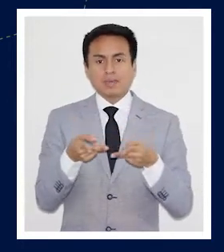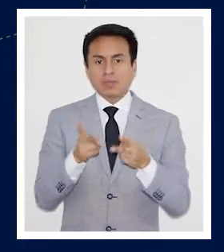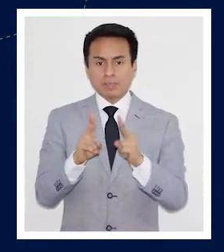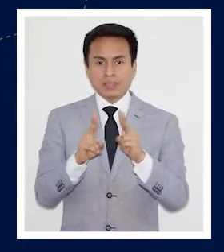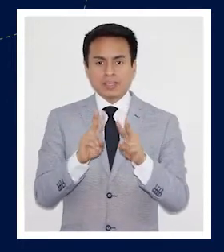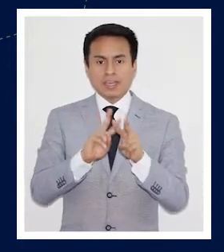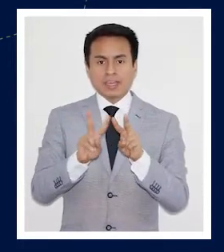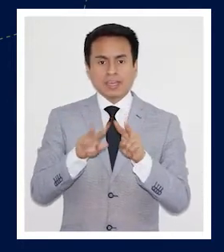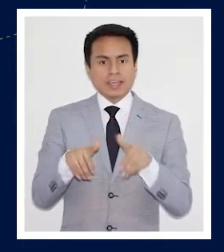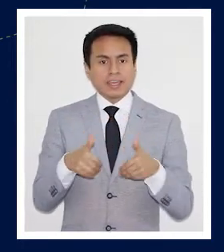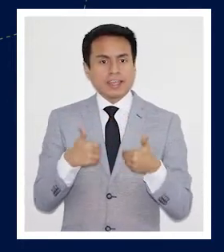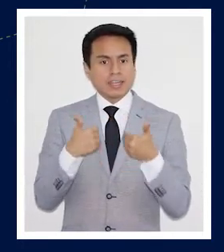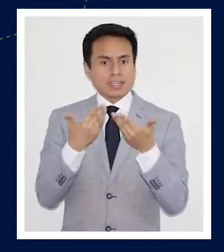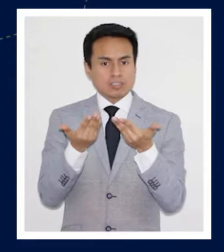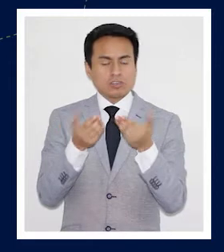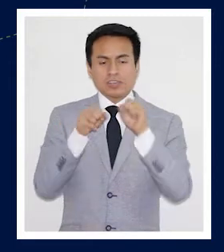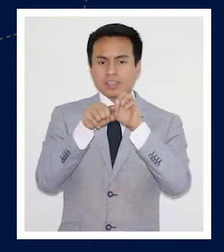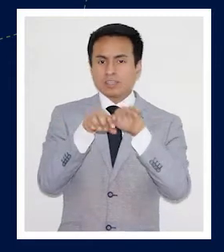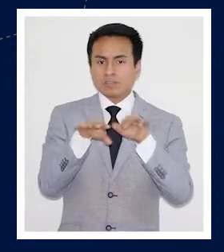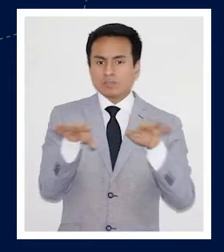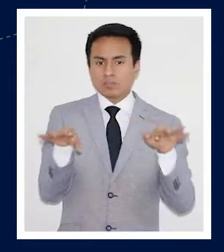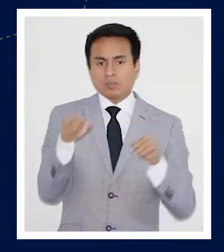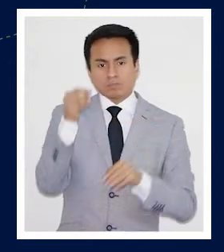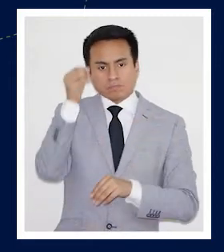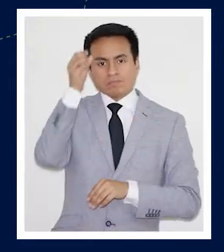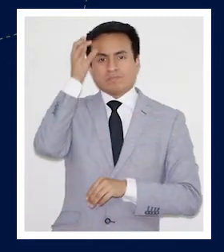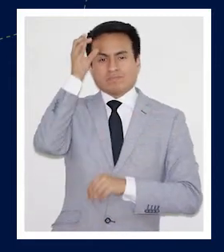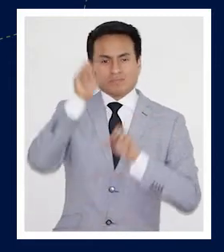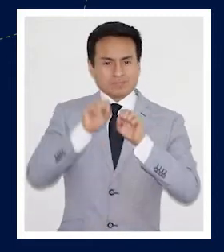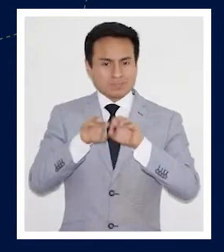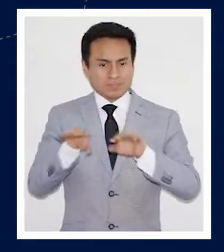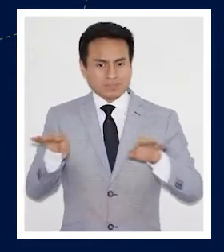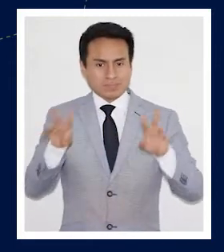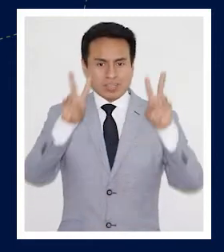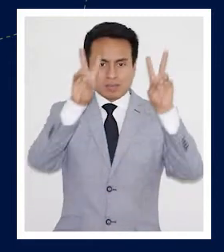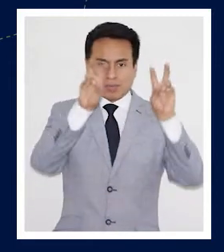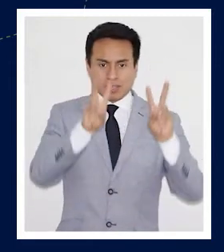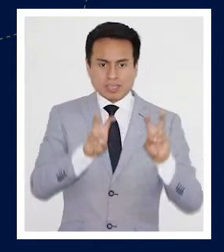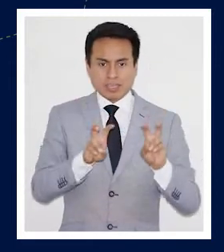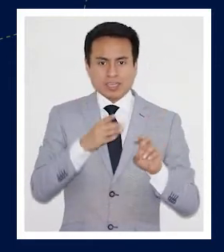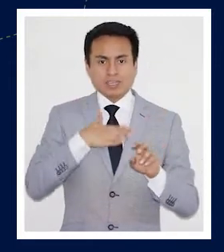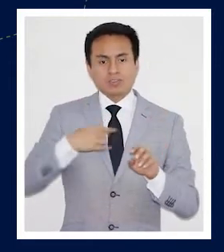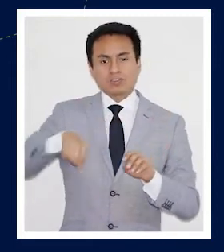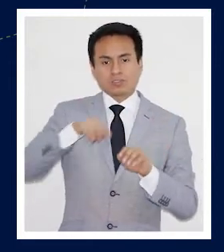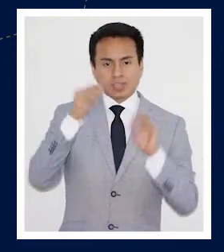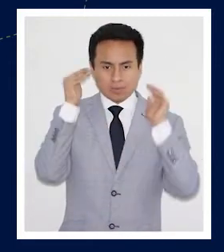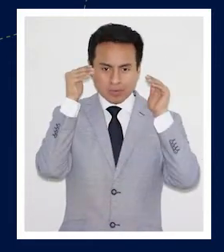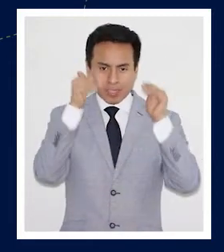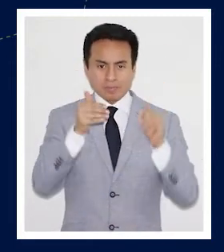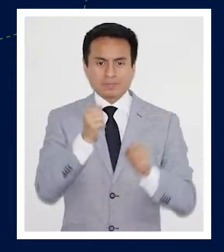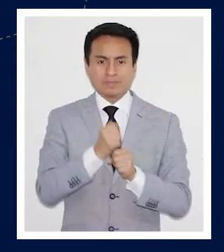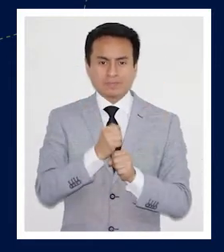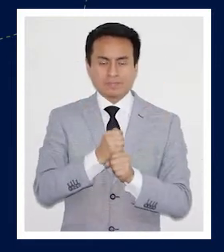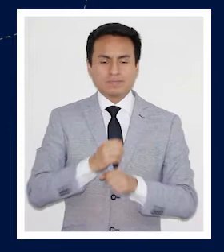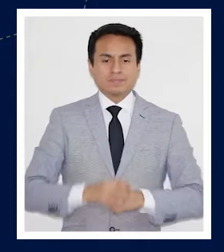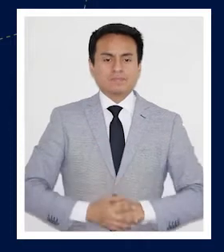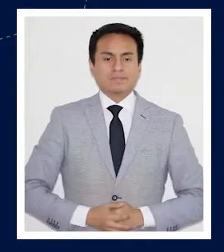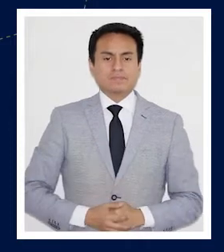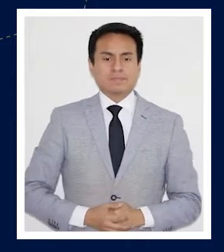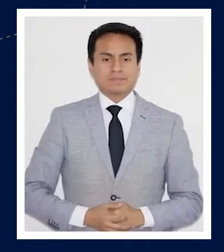herramientas que permitan la generación y la difusión de conocimiento en las materias que nosotros abordamos.